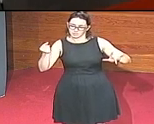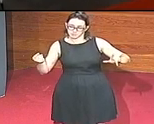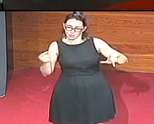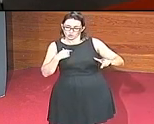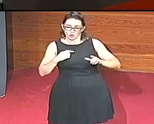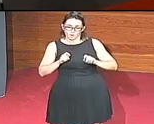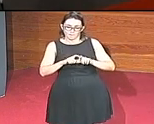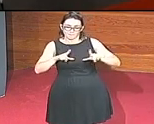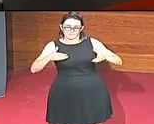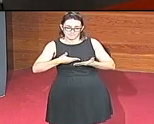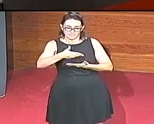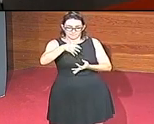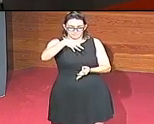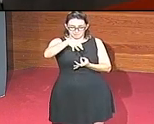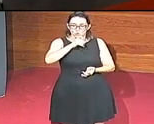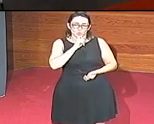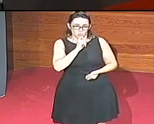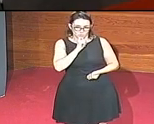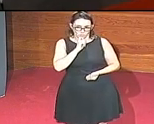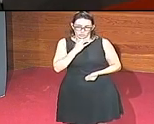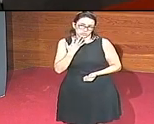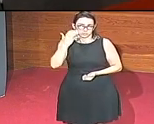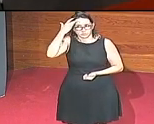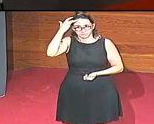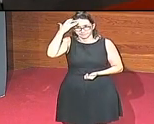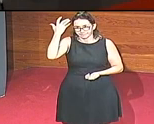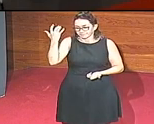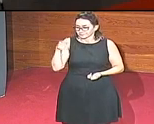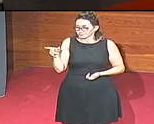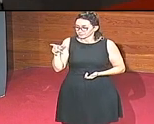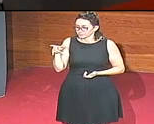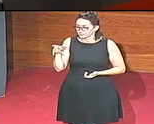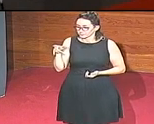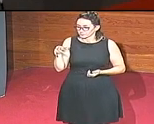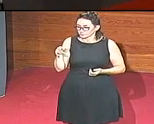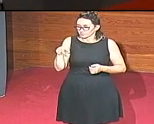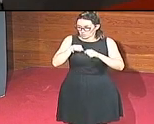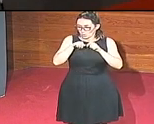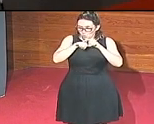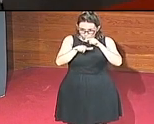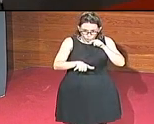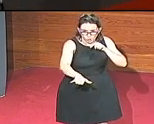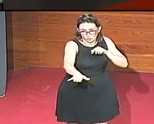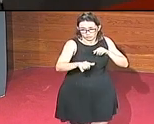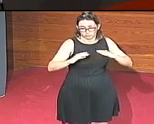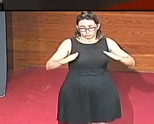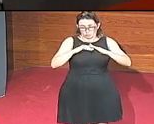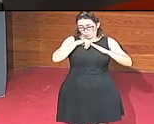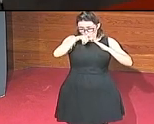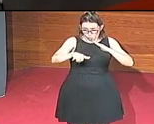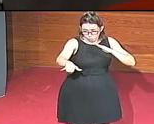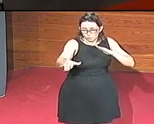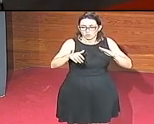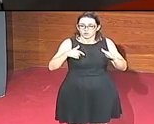pues si vas a hacer un gráfico de los vuelos estos que se tiran ahí de peñascos pues dices porque quiero jugar con la página para